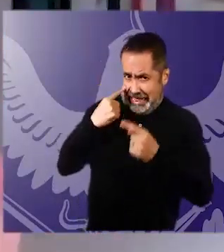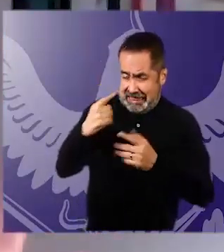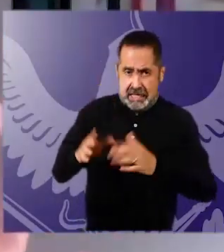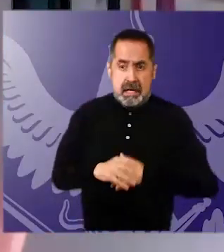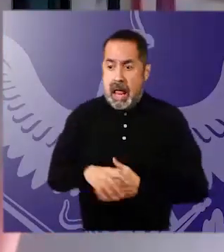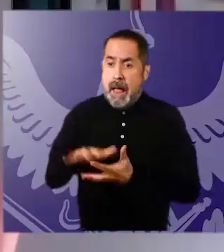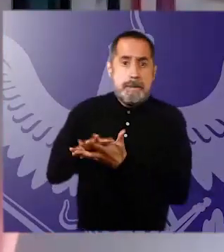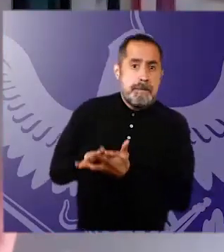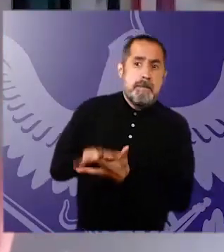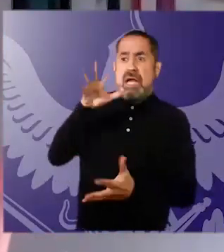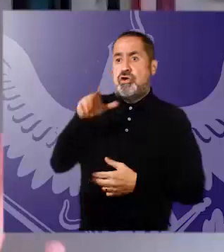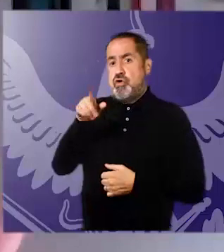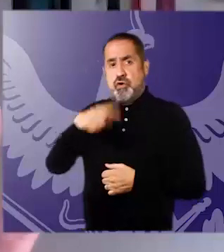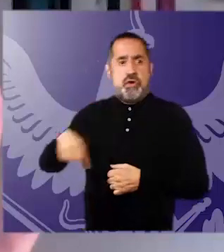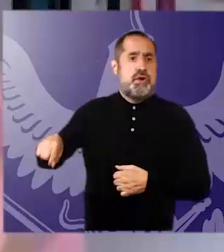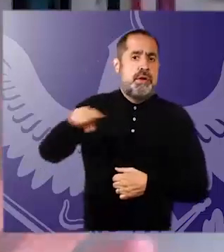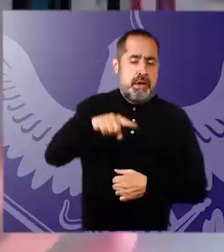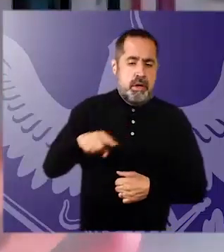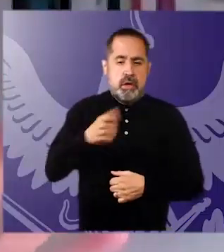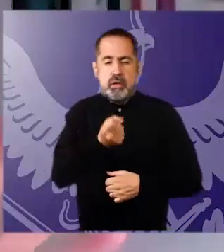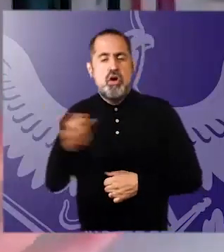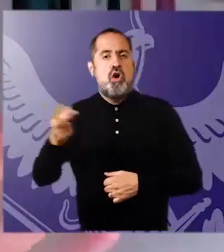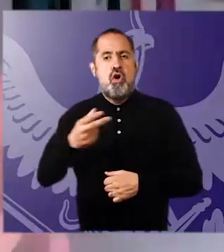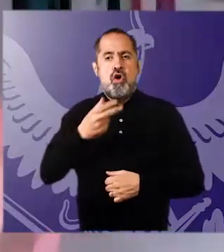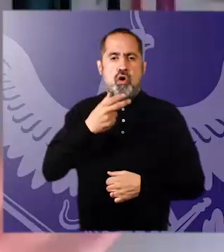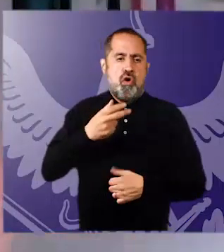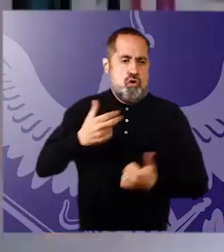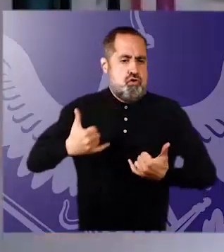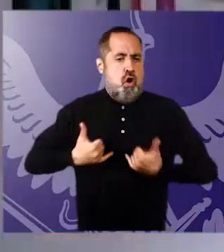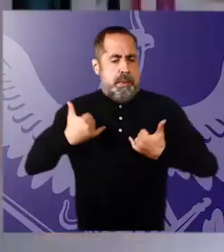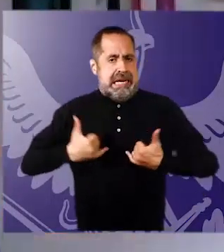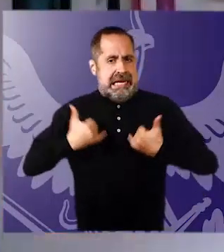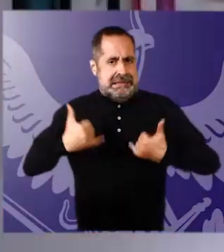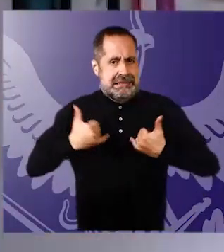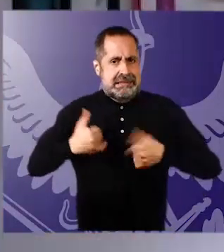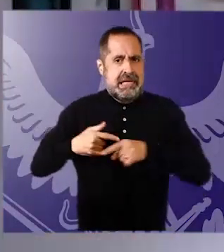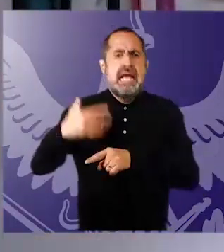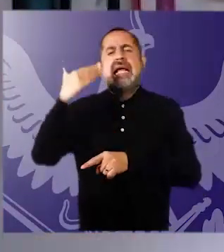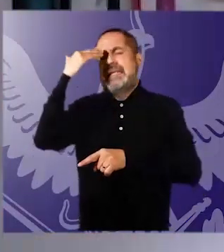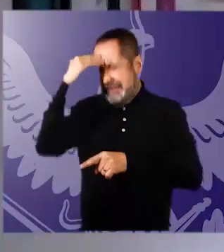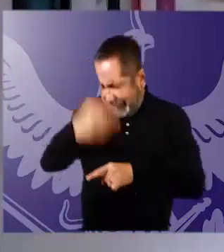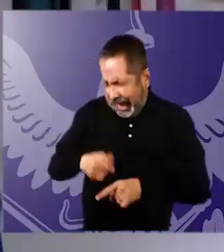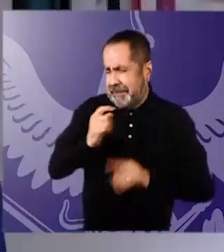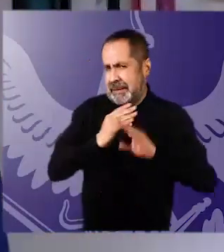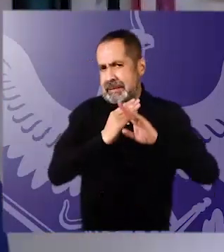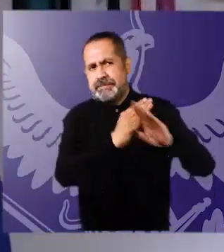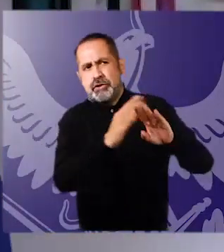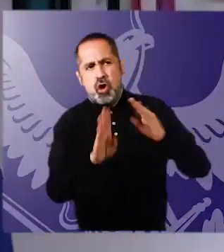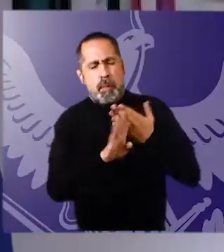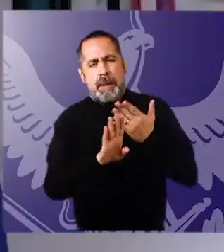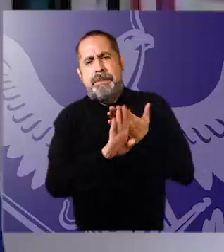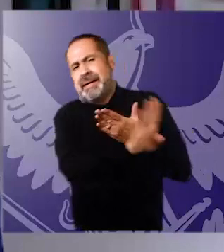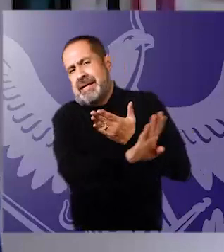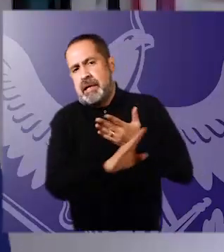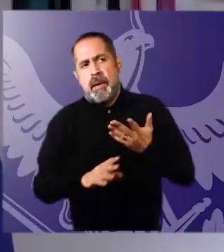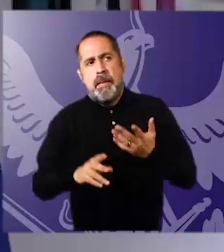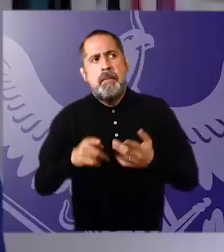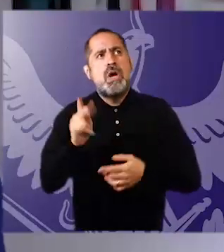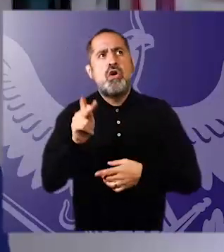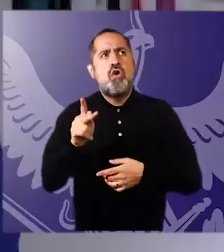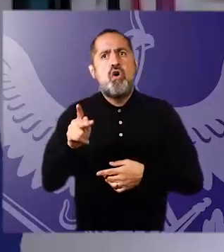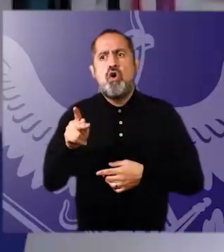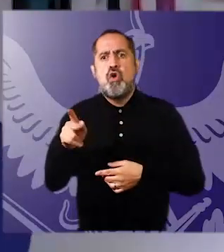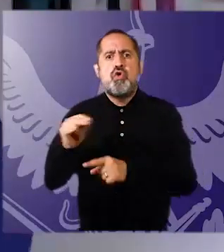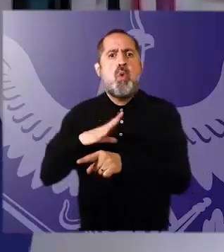es mucho más compleja. La gran mayoría de las y los jóvenes conocen los métodos